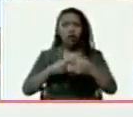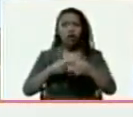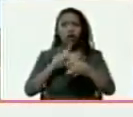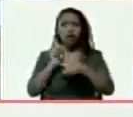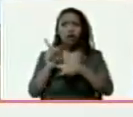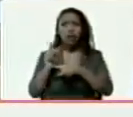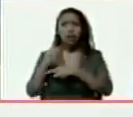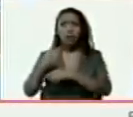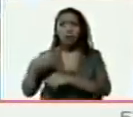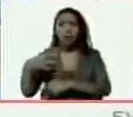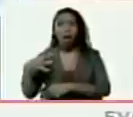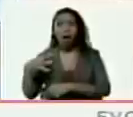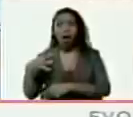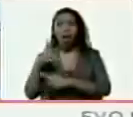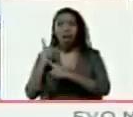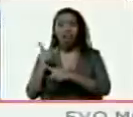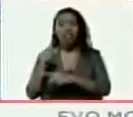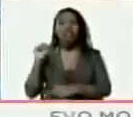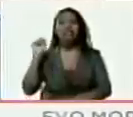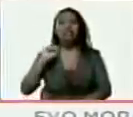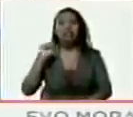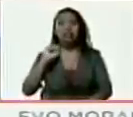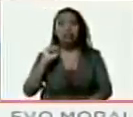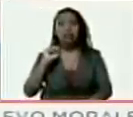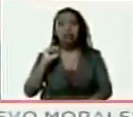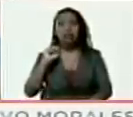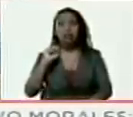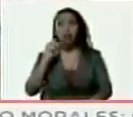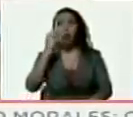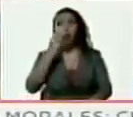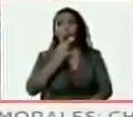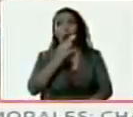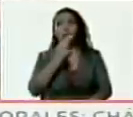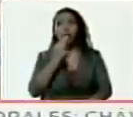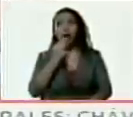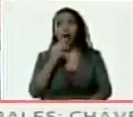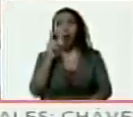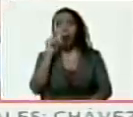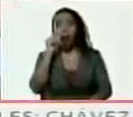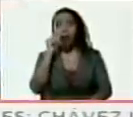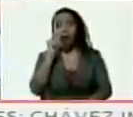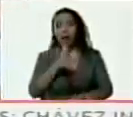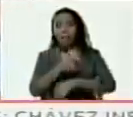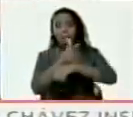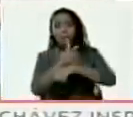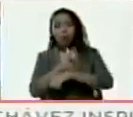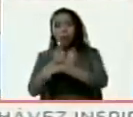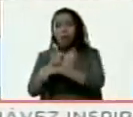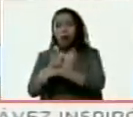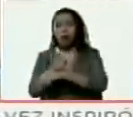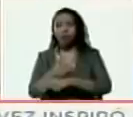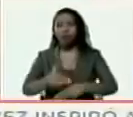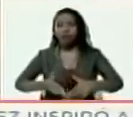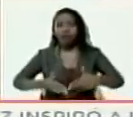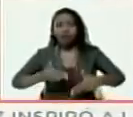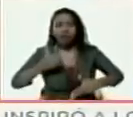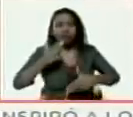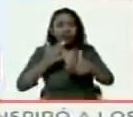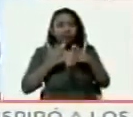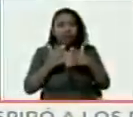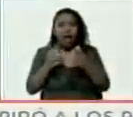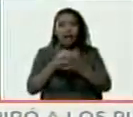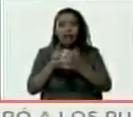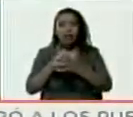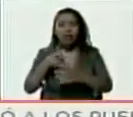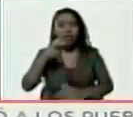camioneta blanca, esta sí, estaba ocupada por pistoleros armados que forman parte del equipo de